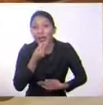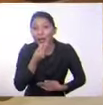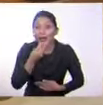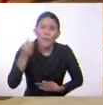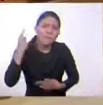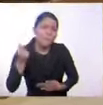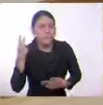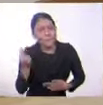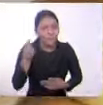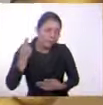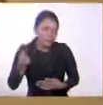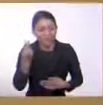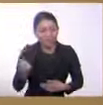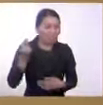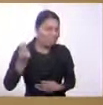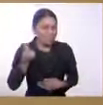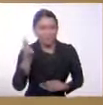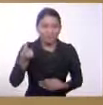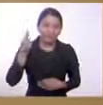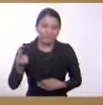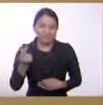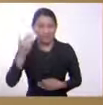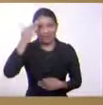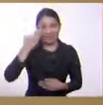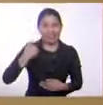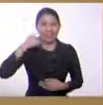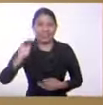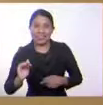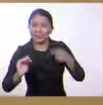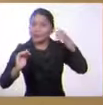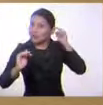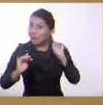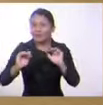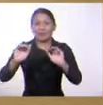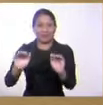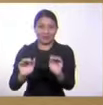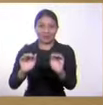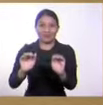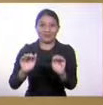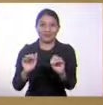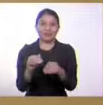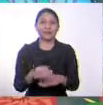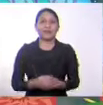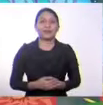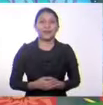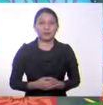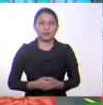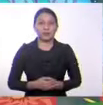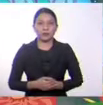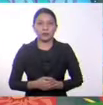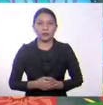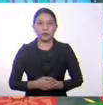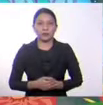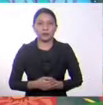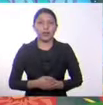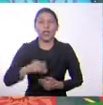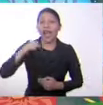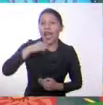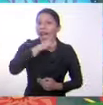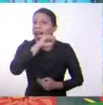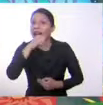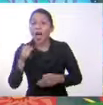abuelo para la naranja contemplar. Guillermina y Candelario, la canción de